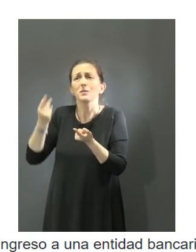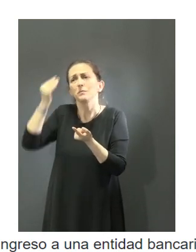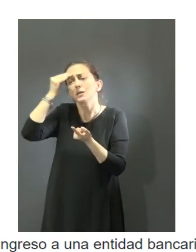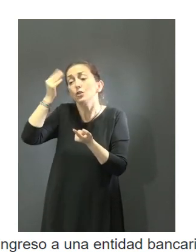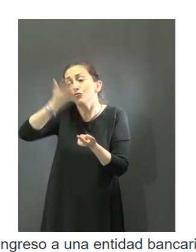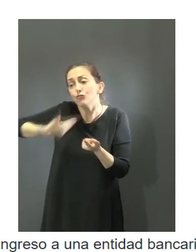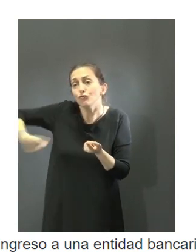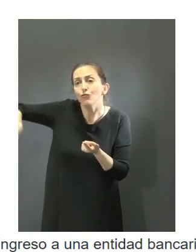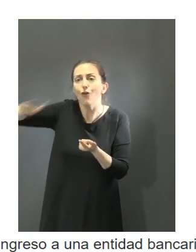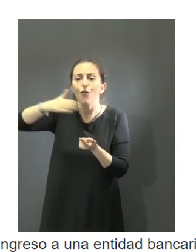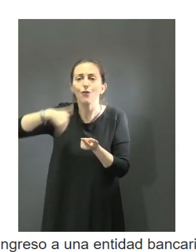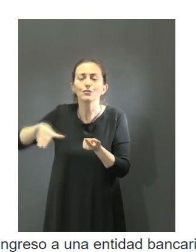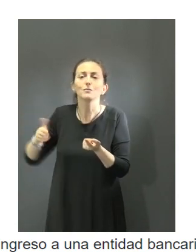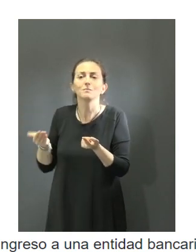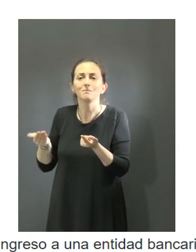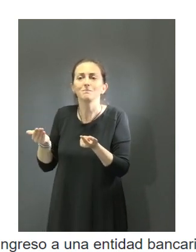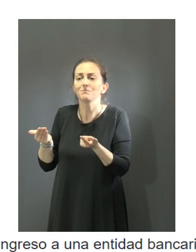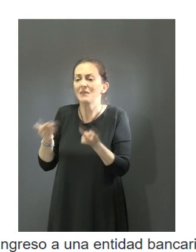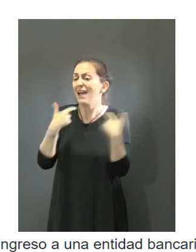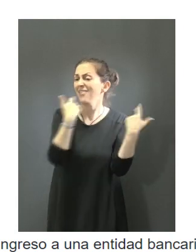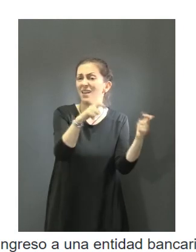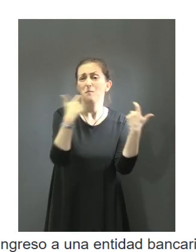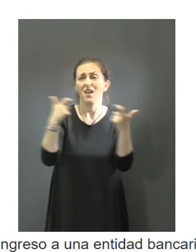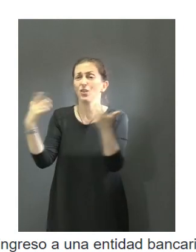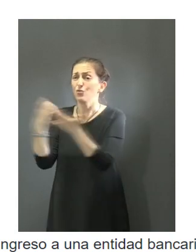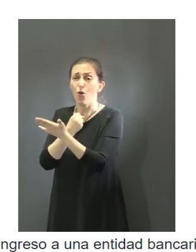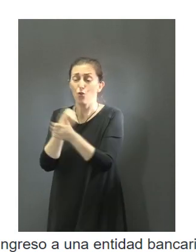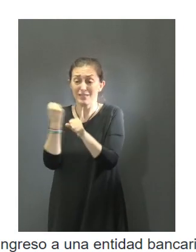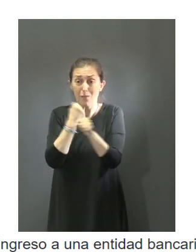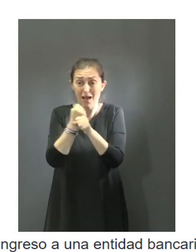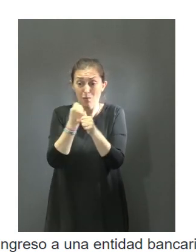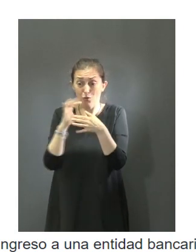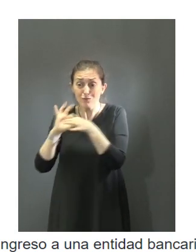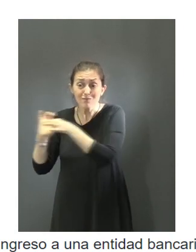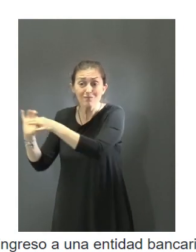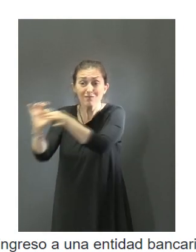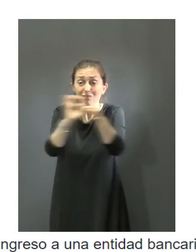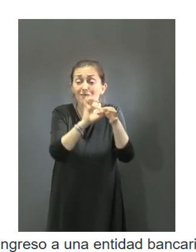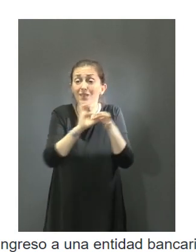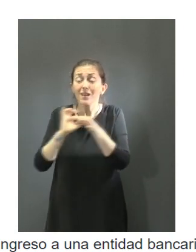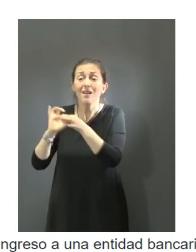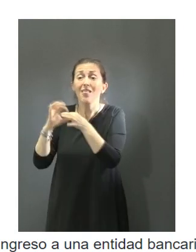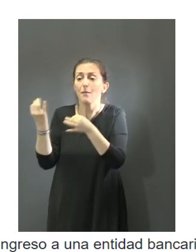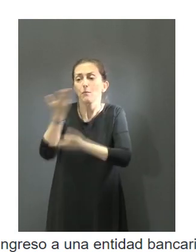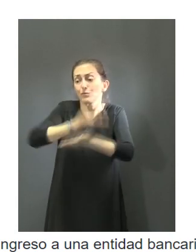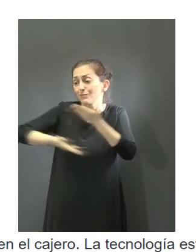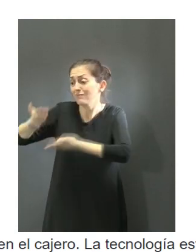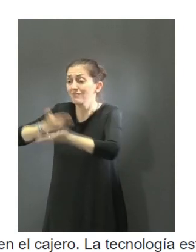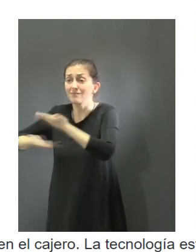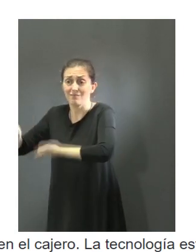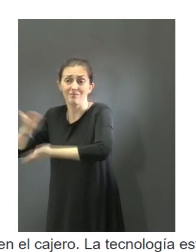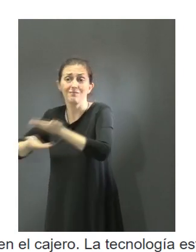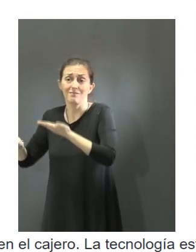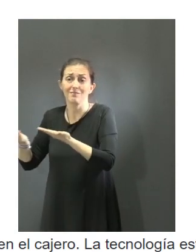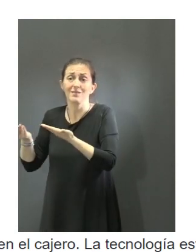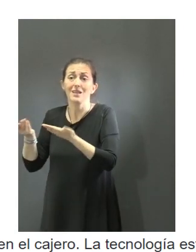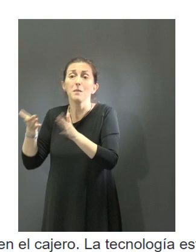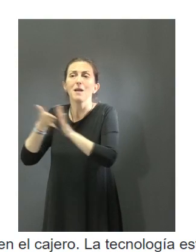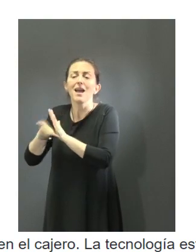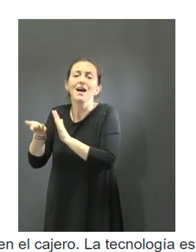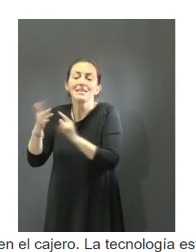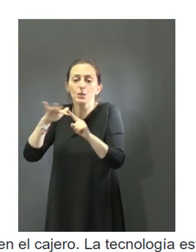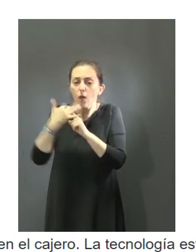entre todos los sectores que estamos inmersos en esta problemática, el conocimiento que tenemos para poder combatir